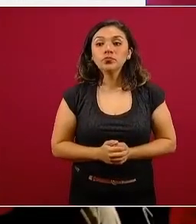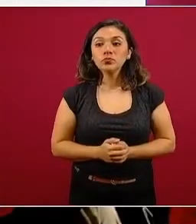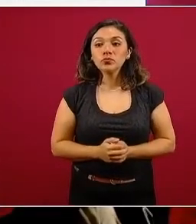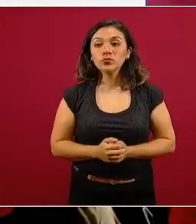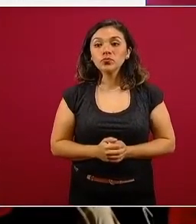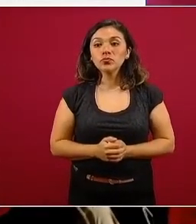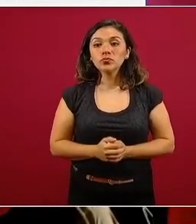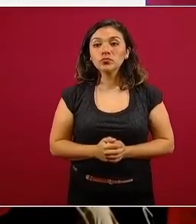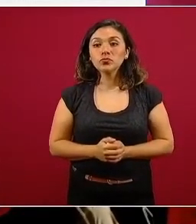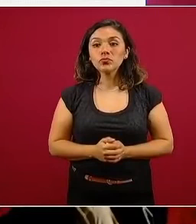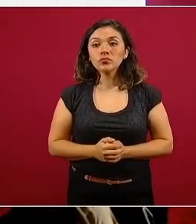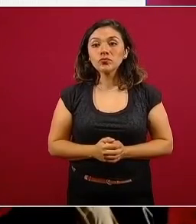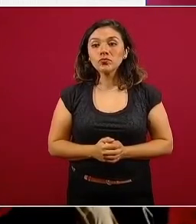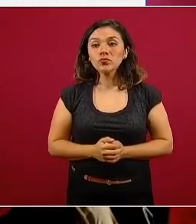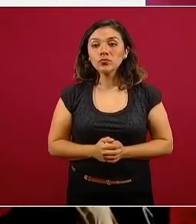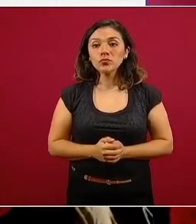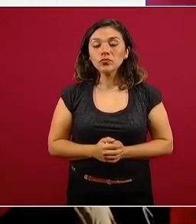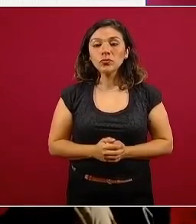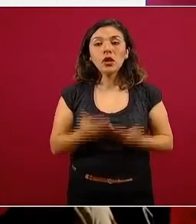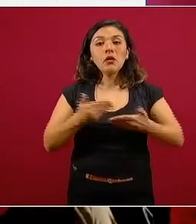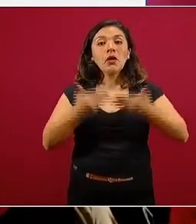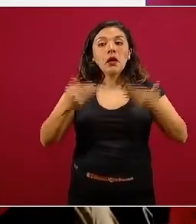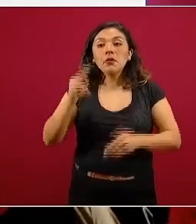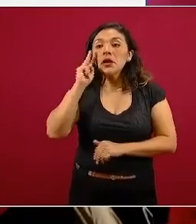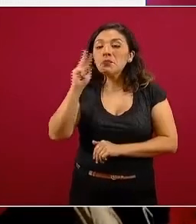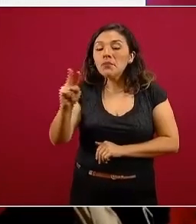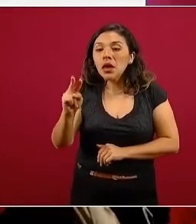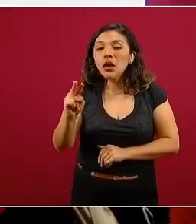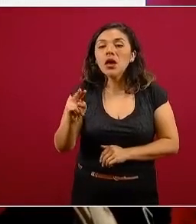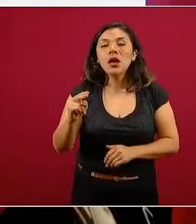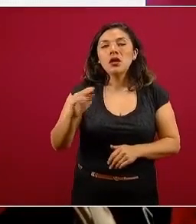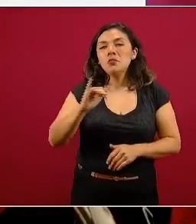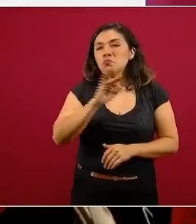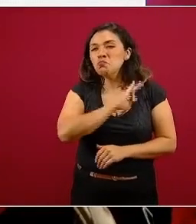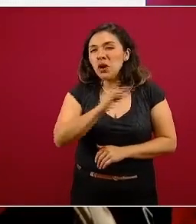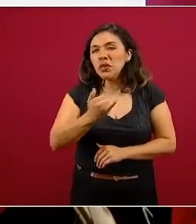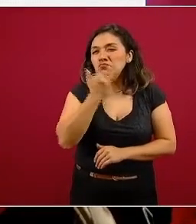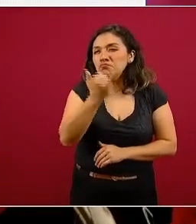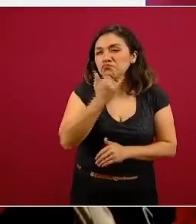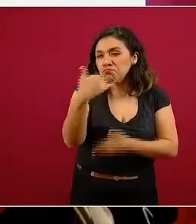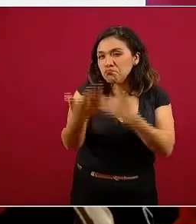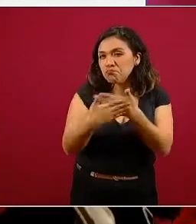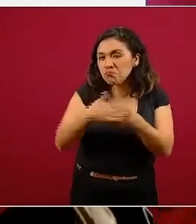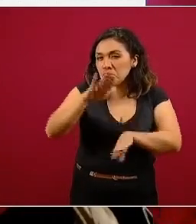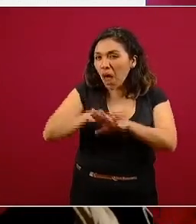siguiente diapositiva para enfocarnos ahora a los casos estimados.